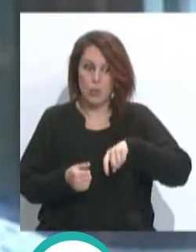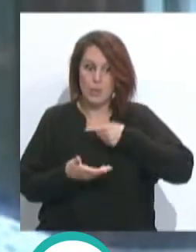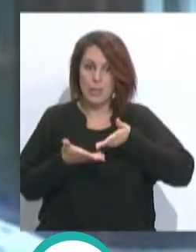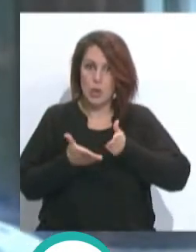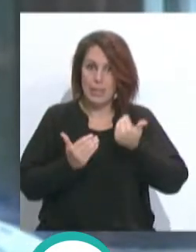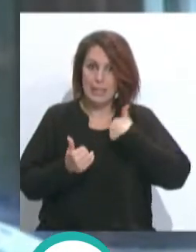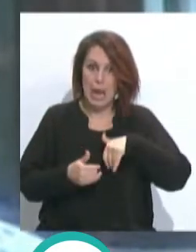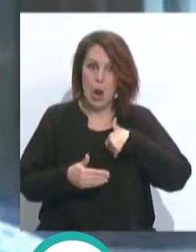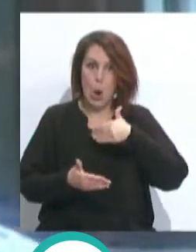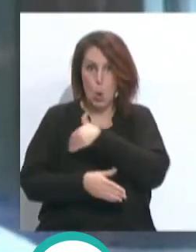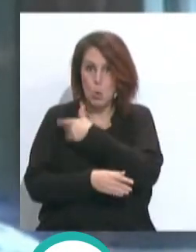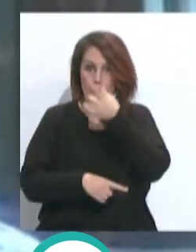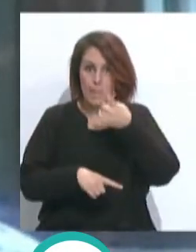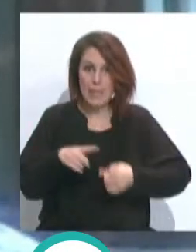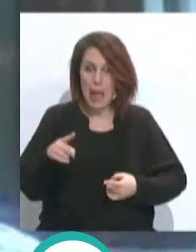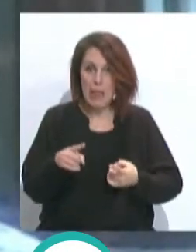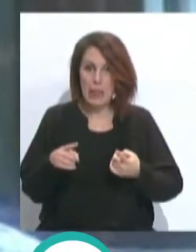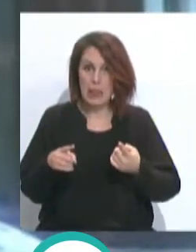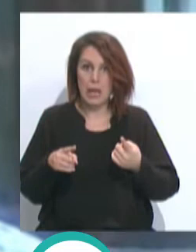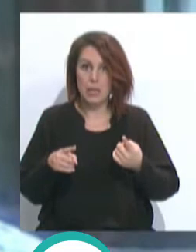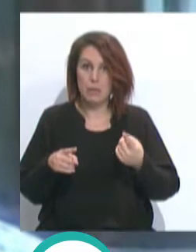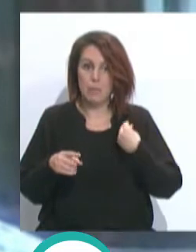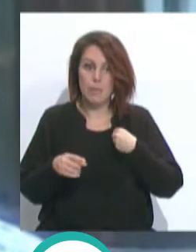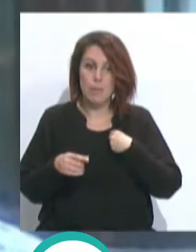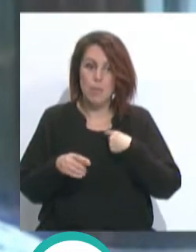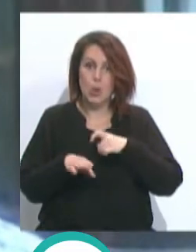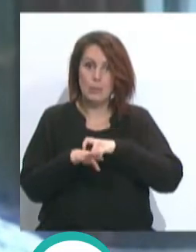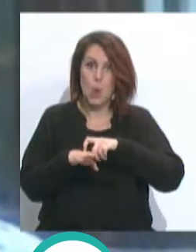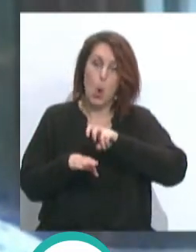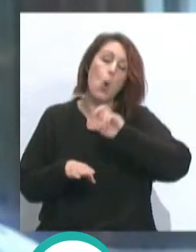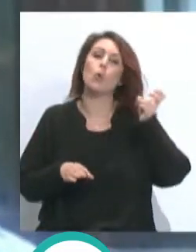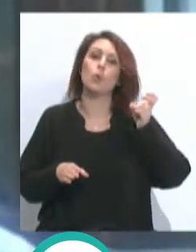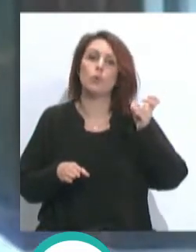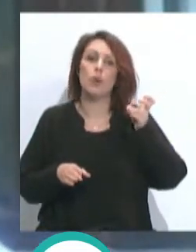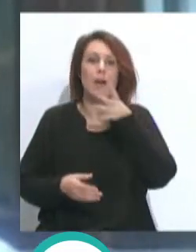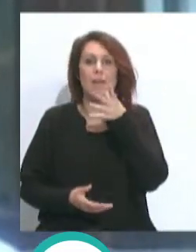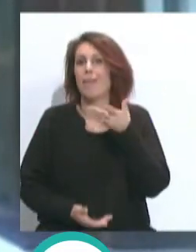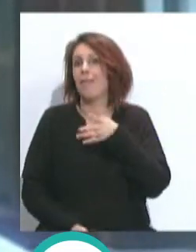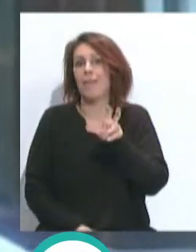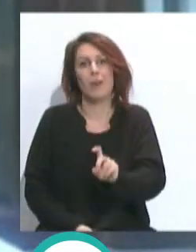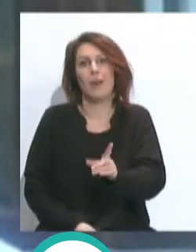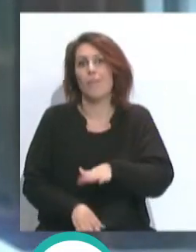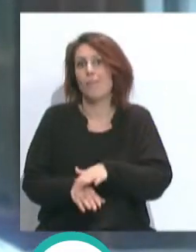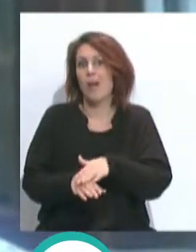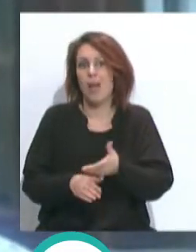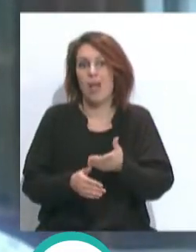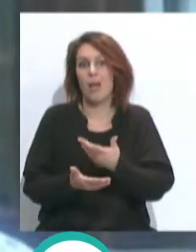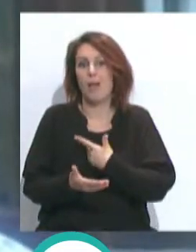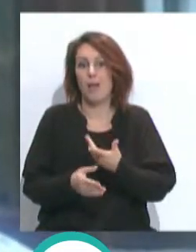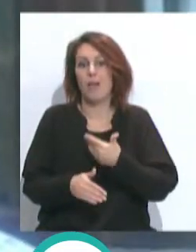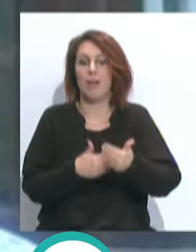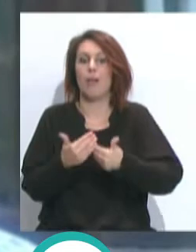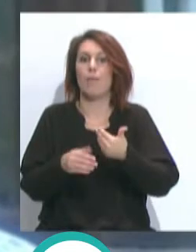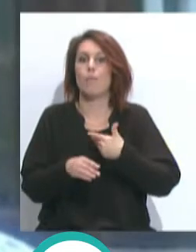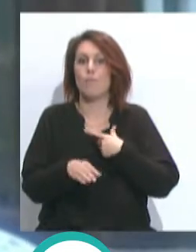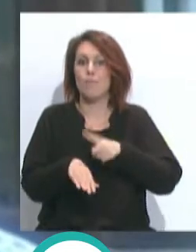llevan medio curso cursando las otras modalidades que ahora no les sirven para titular en su